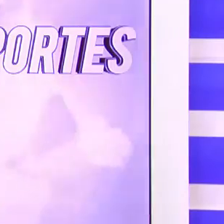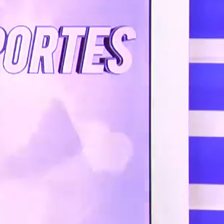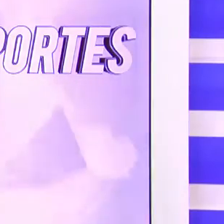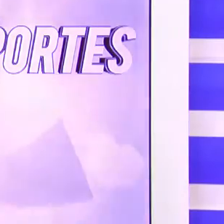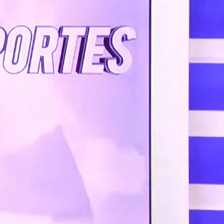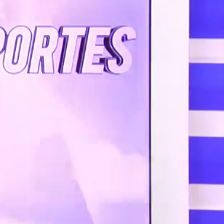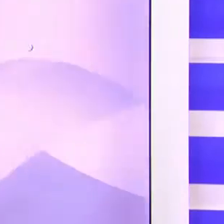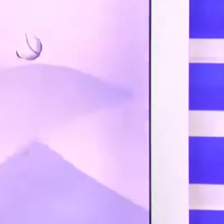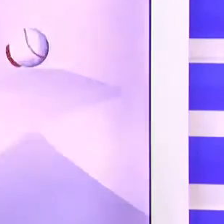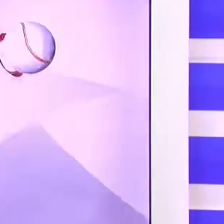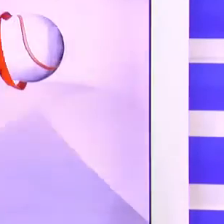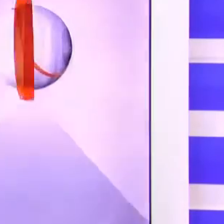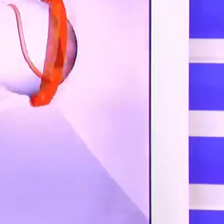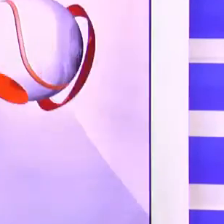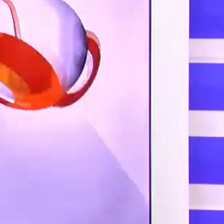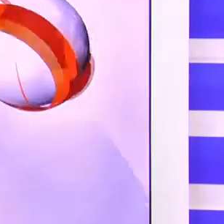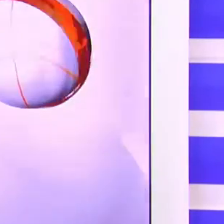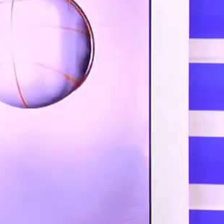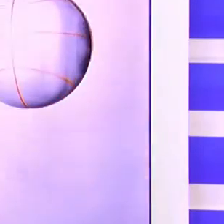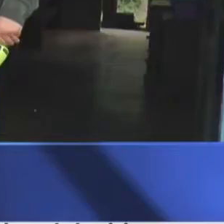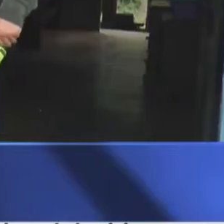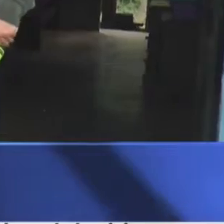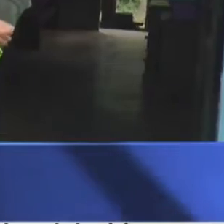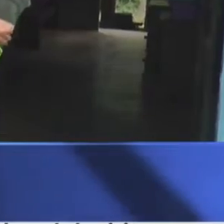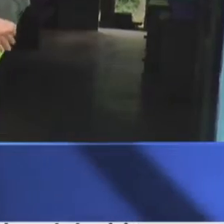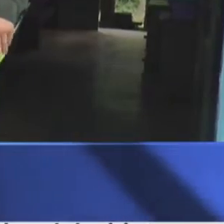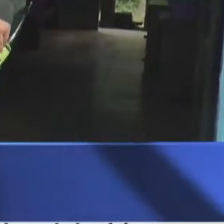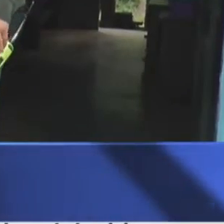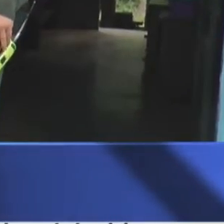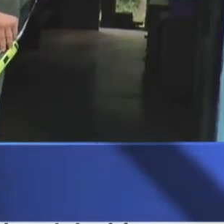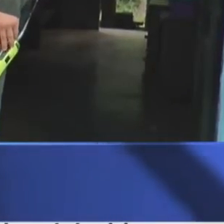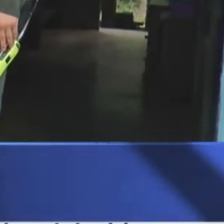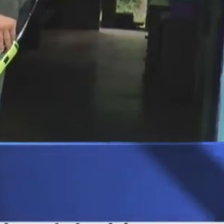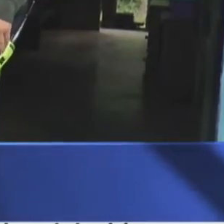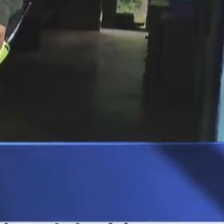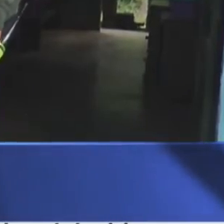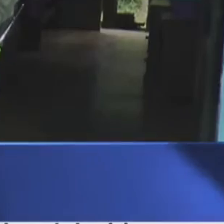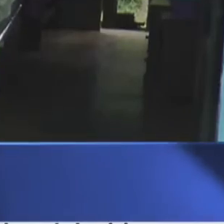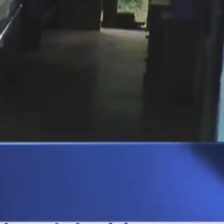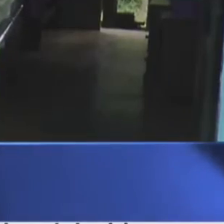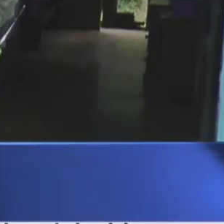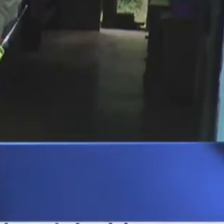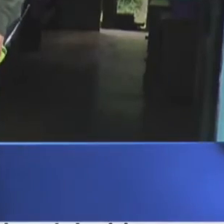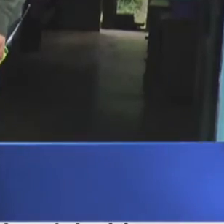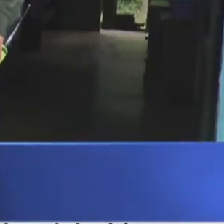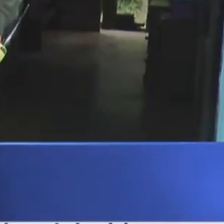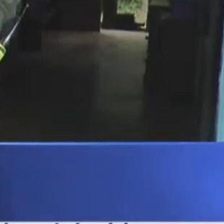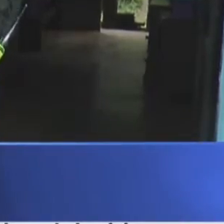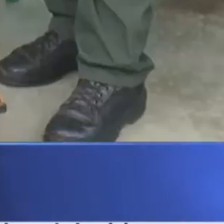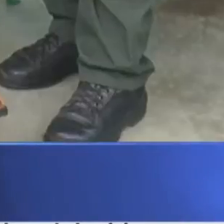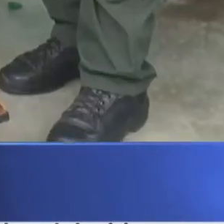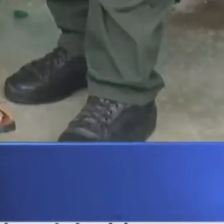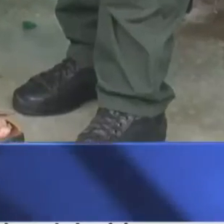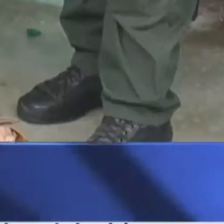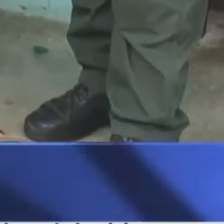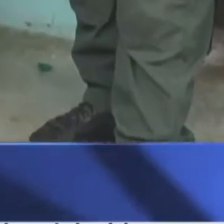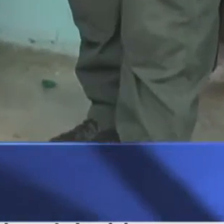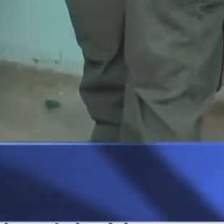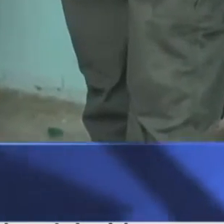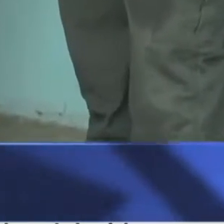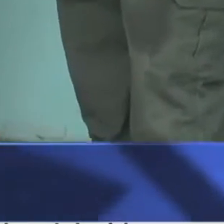Momento de hacer una pausa, pero no se muevan porque al regresar tenemos para ustedes detalles de lo que fue la entrega de una silla de ruedas por parte de la policía comunitaria en